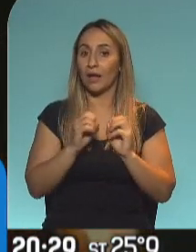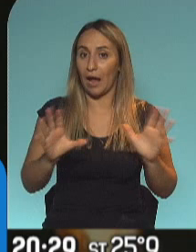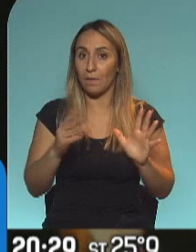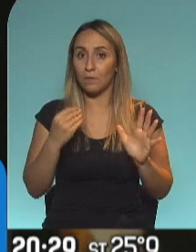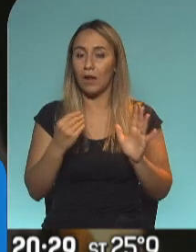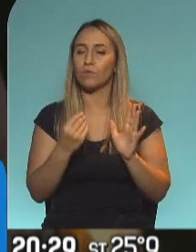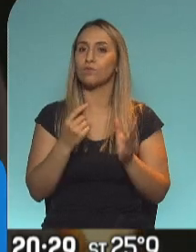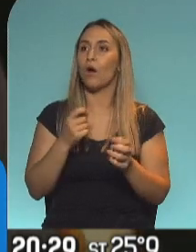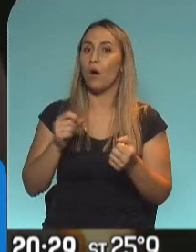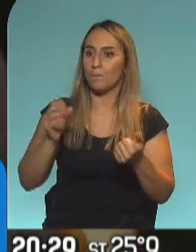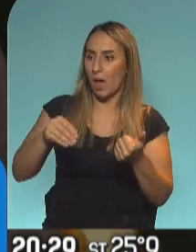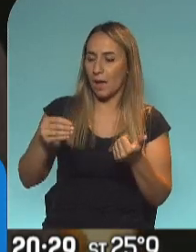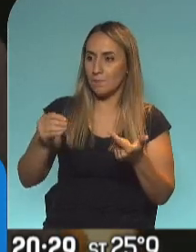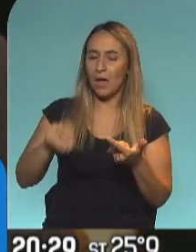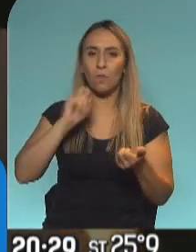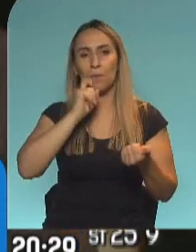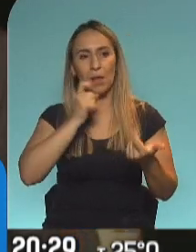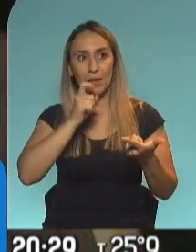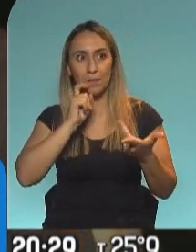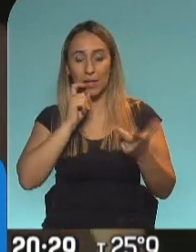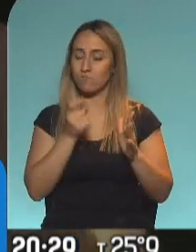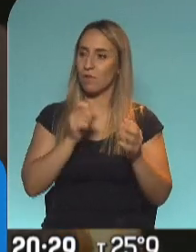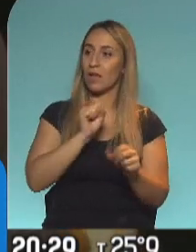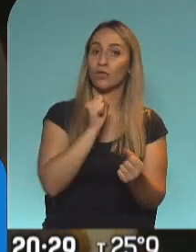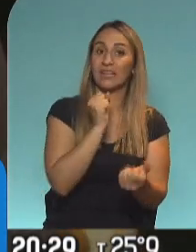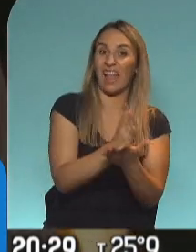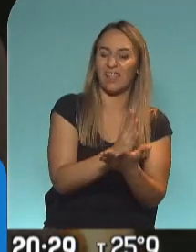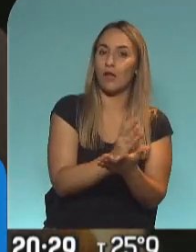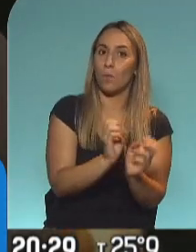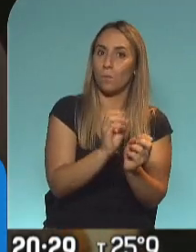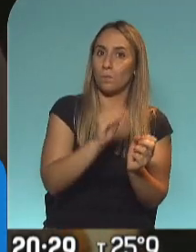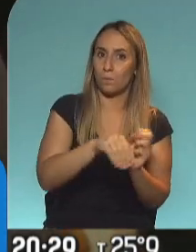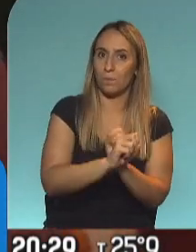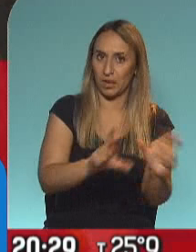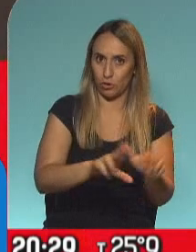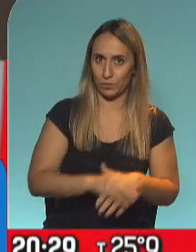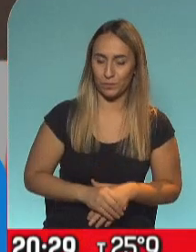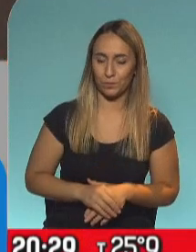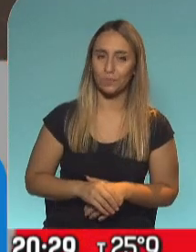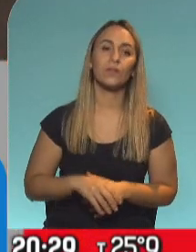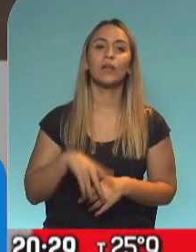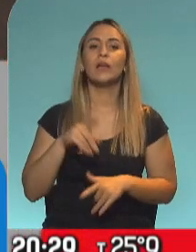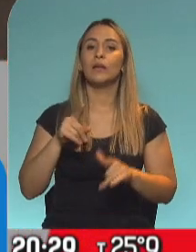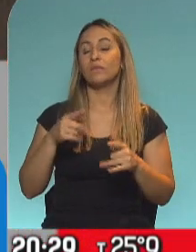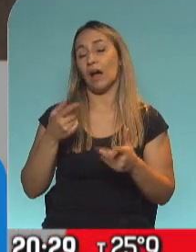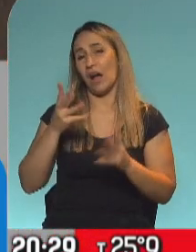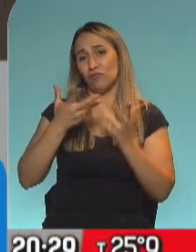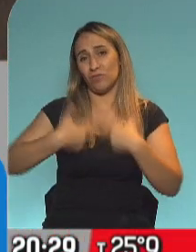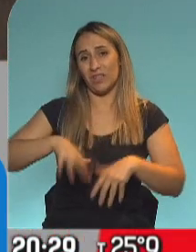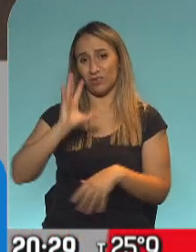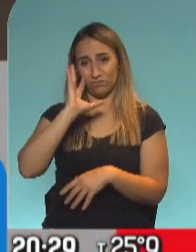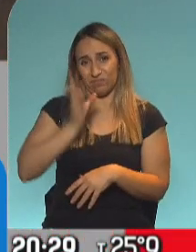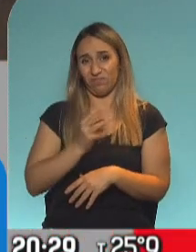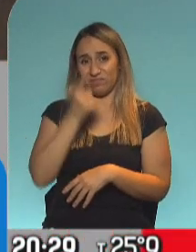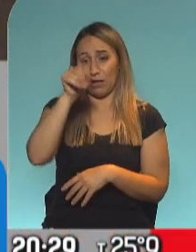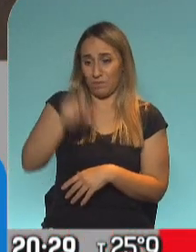ser mayor desde ya, ¿no? Por supuesto que sí, que tenía un cuerpo. Lo que pone de manifiesto además, doctor, cómo fallan los controles en la República Argentina, ¿no? Para que una persona que